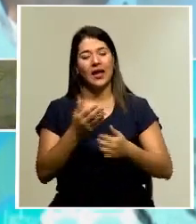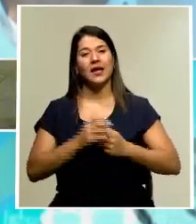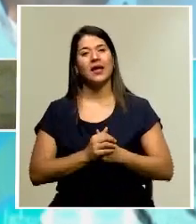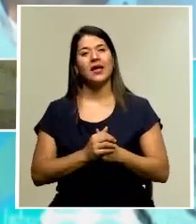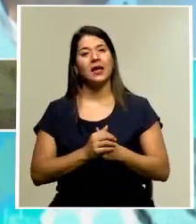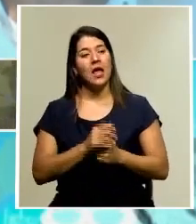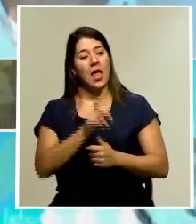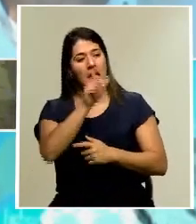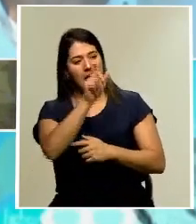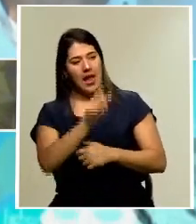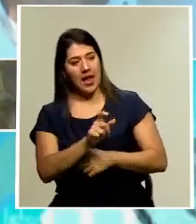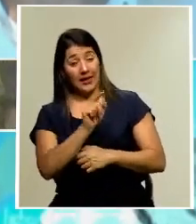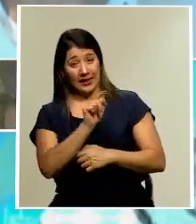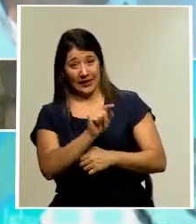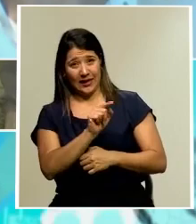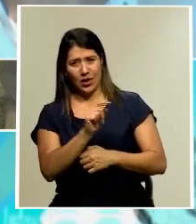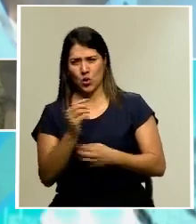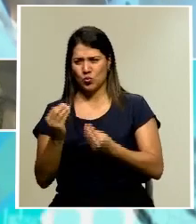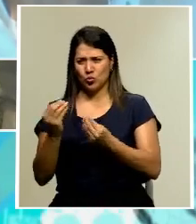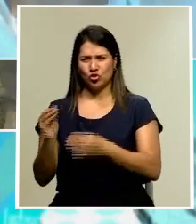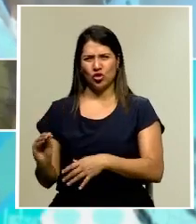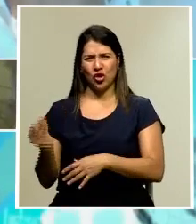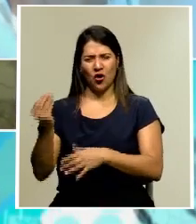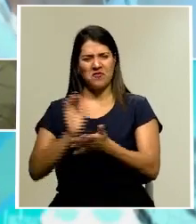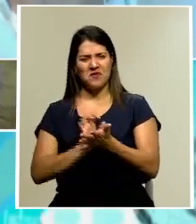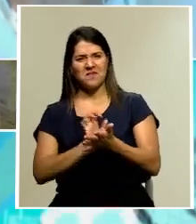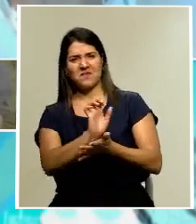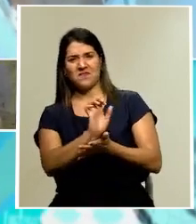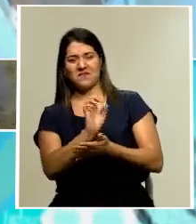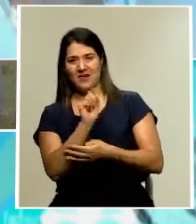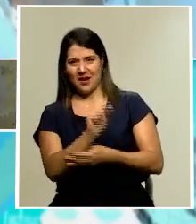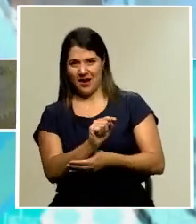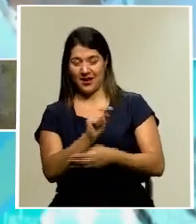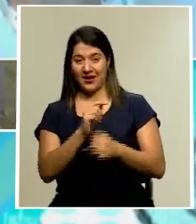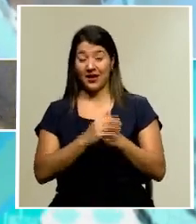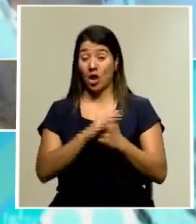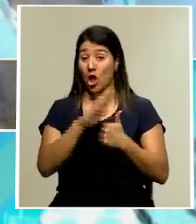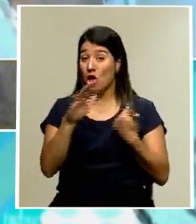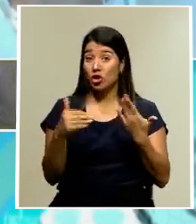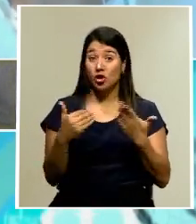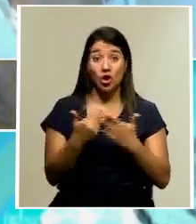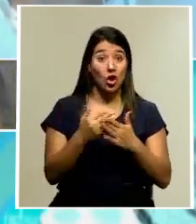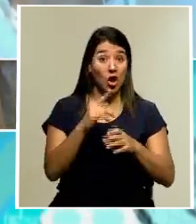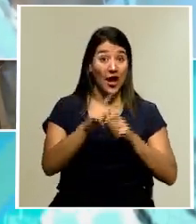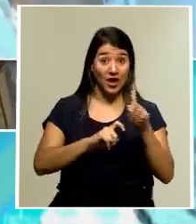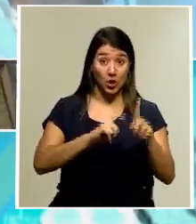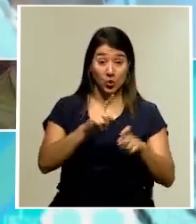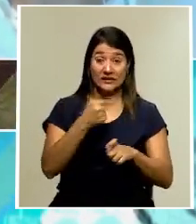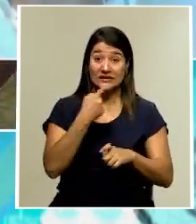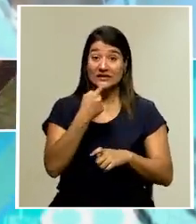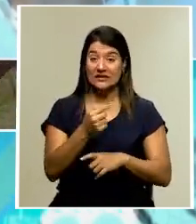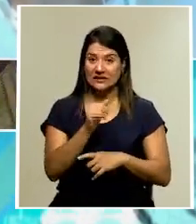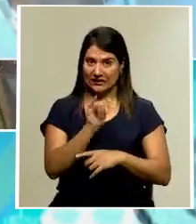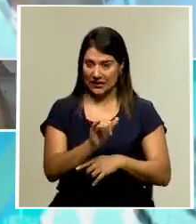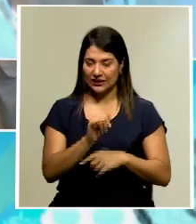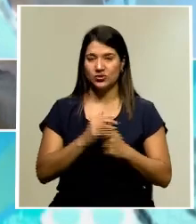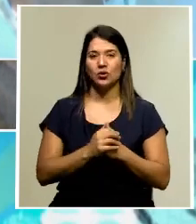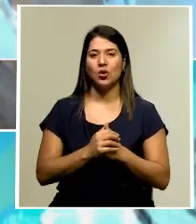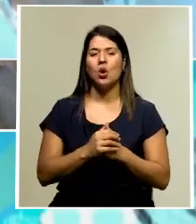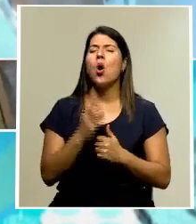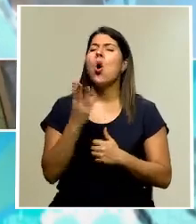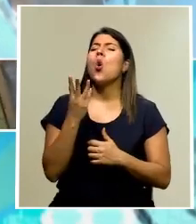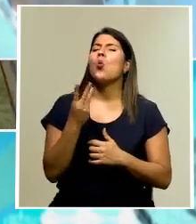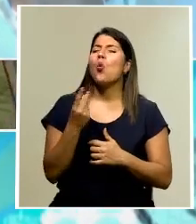despierta rechazo entre los jóvenes. Todas las encuestas lo señalan así. ¿Cuánto